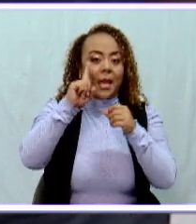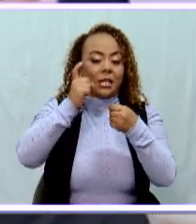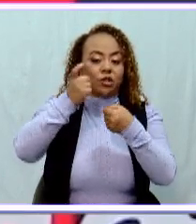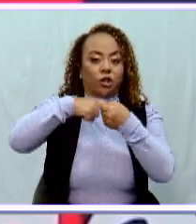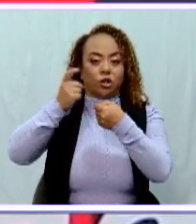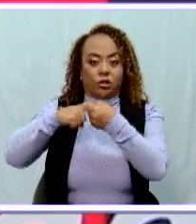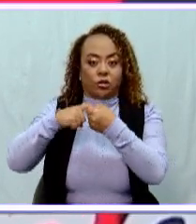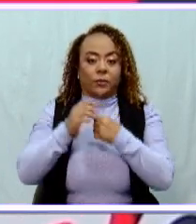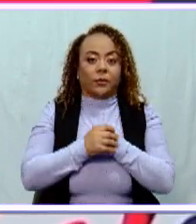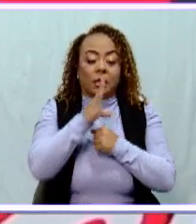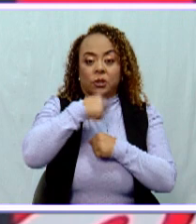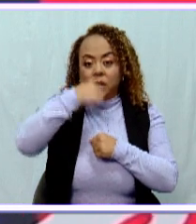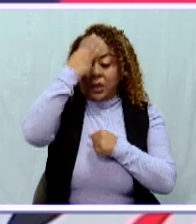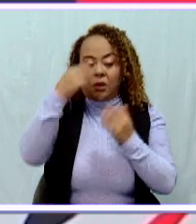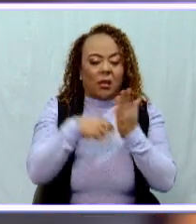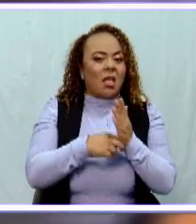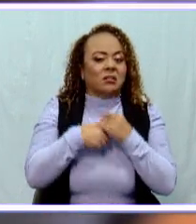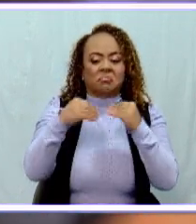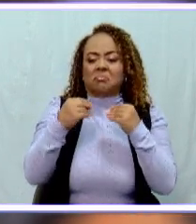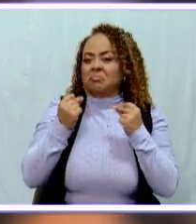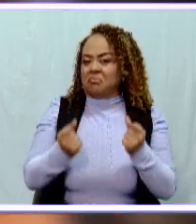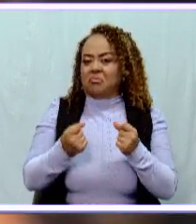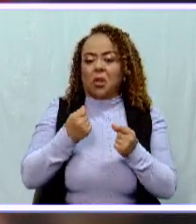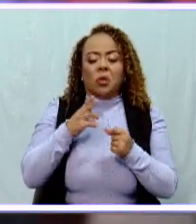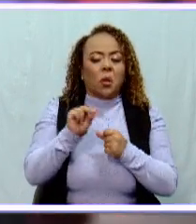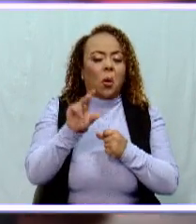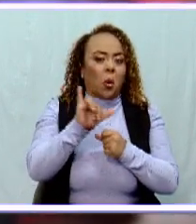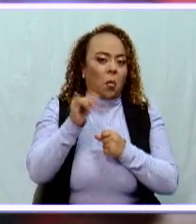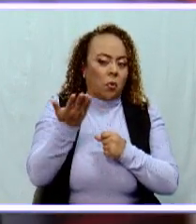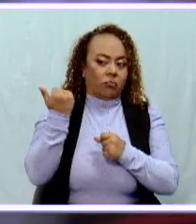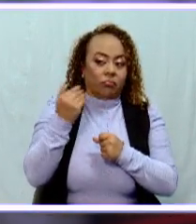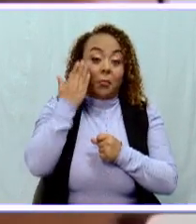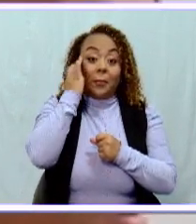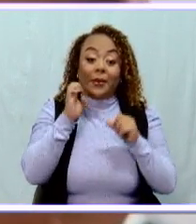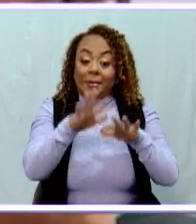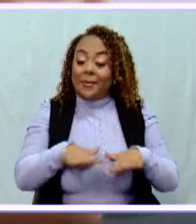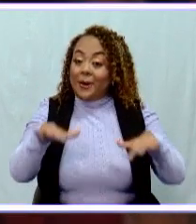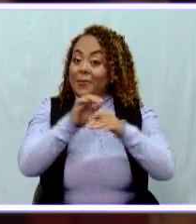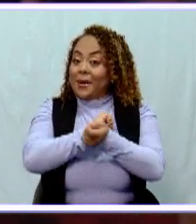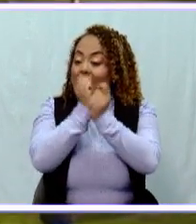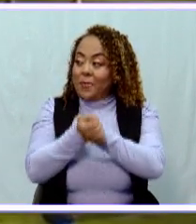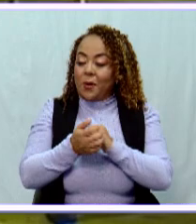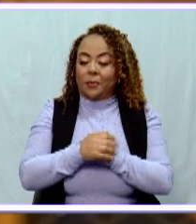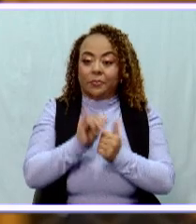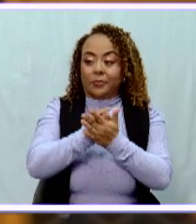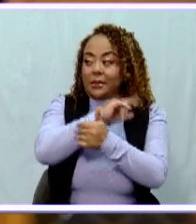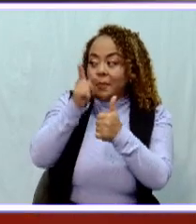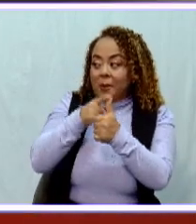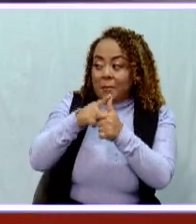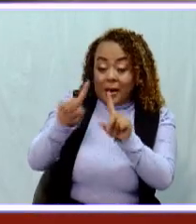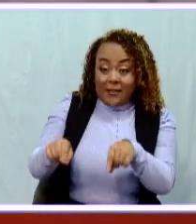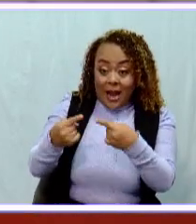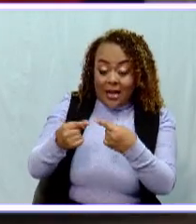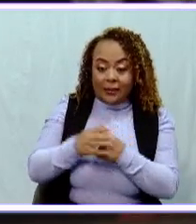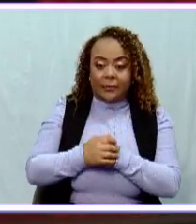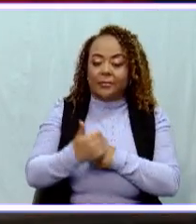yo creo que las entradas se van a ir rapidito no van a durar tanto como la otra vez Es que el panorama cambió muchísimo en esta primera final